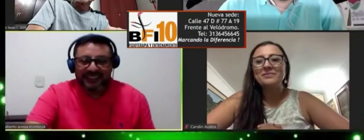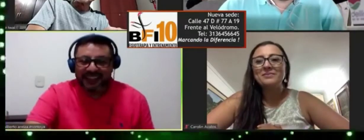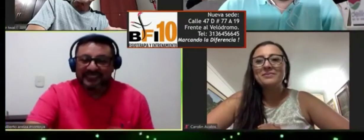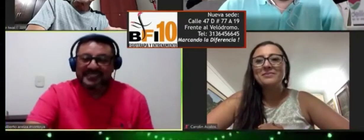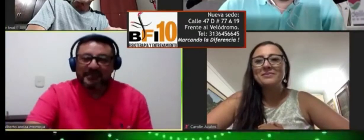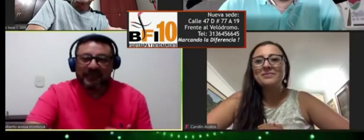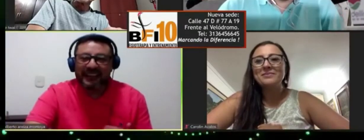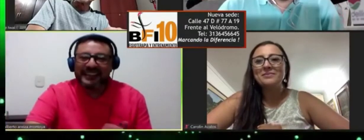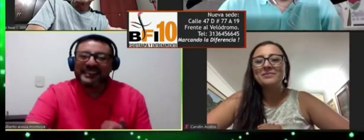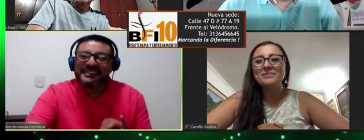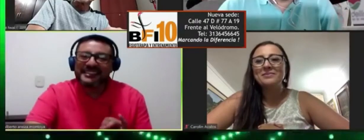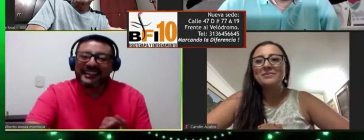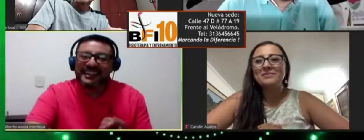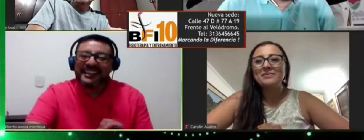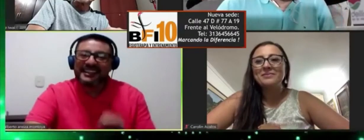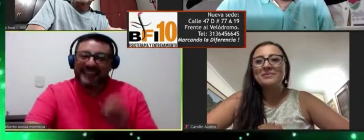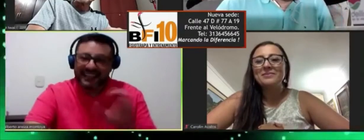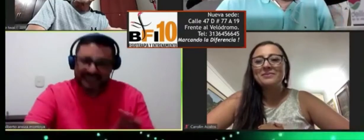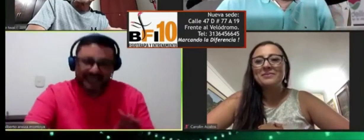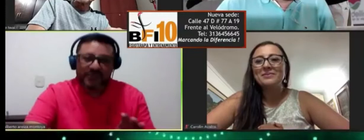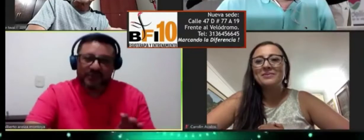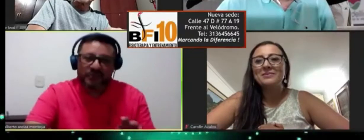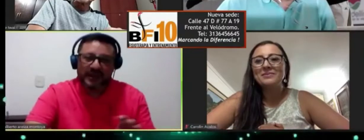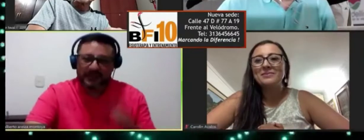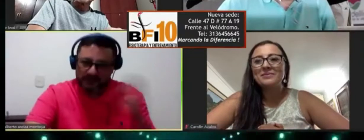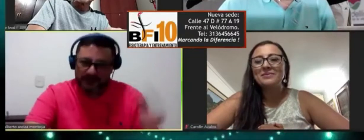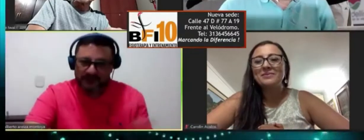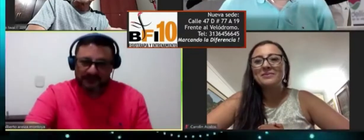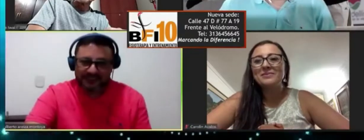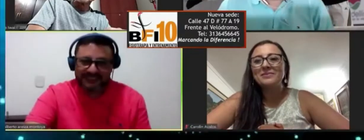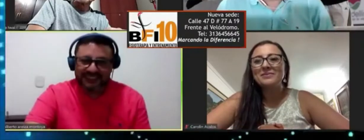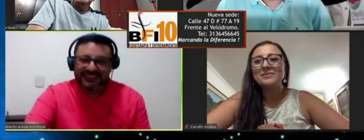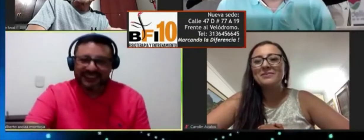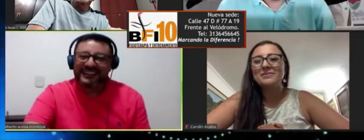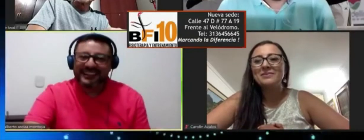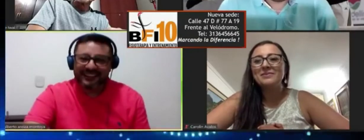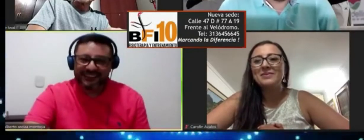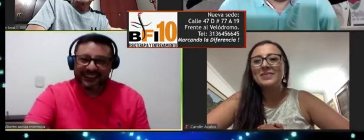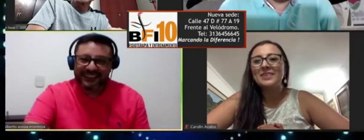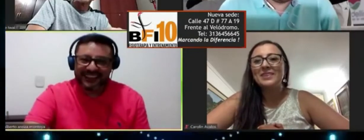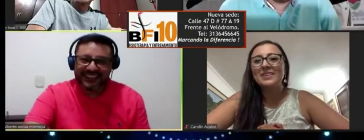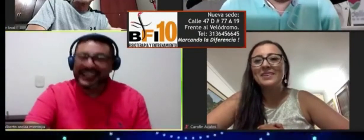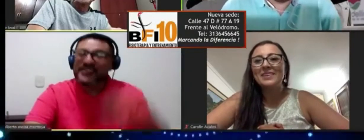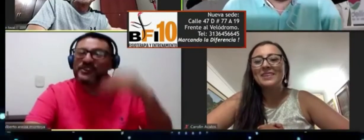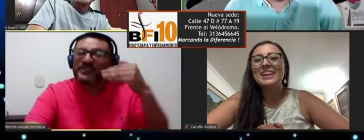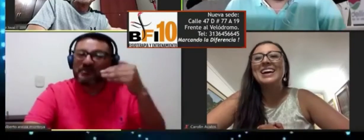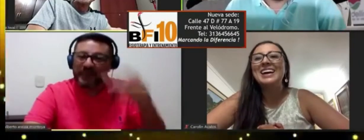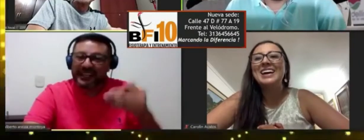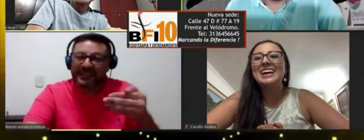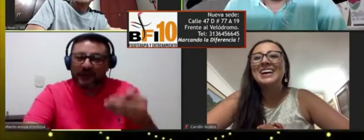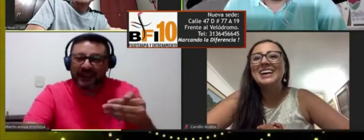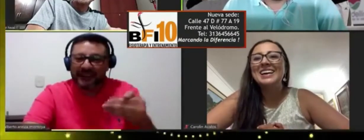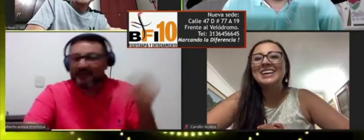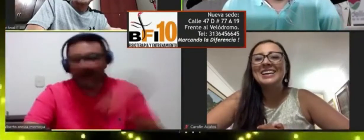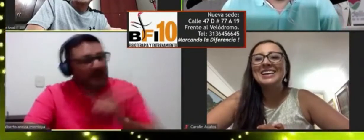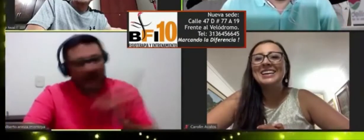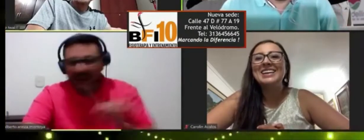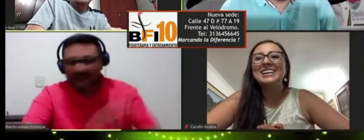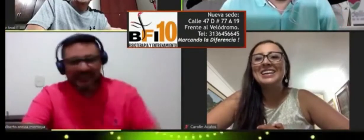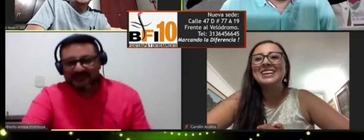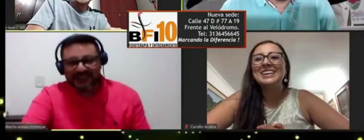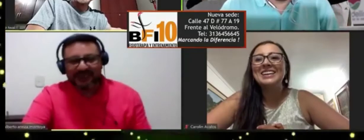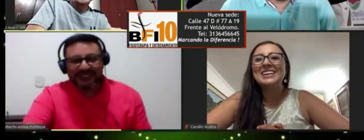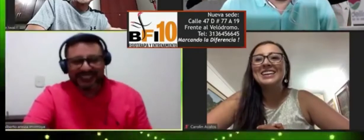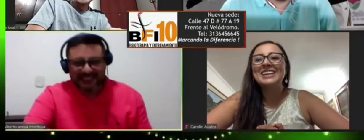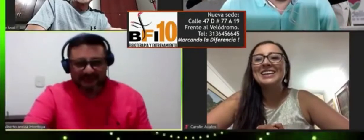la disciplina y en decir, sí, somos buenos, pero nos falta. Creo que, y que uno se puede equivocar, pero no en la